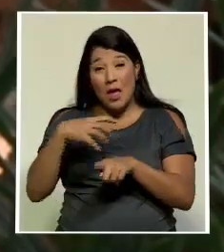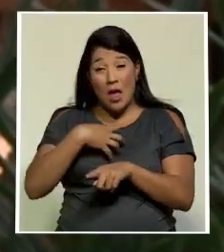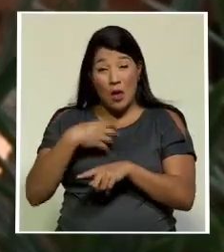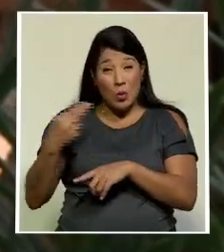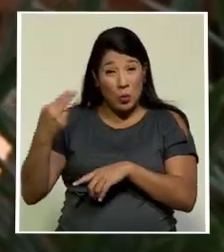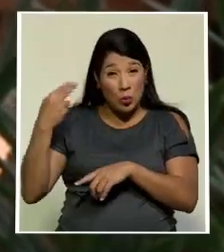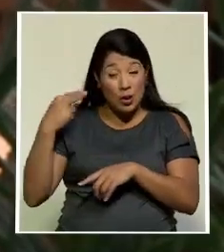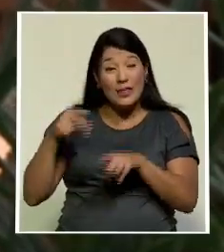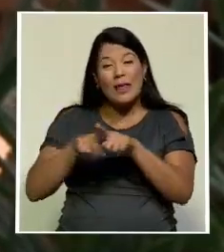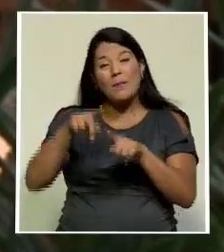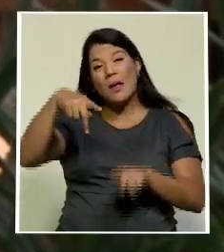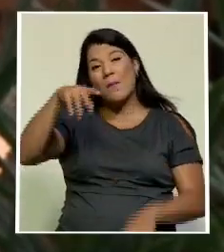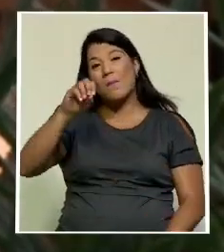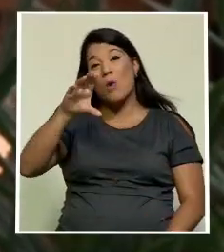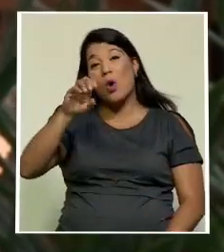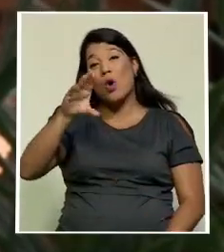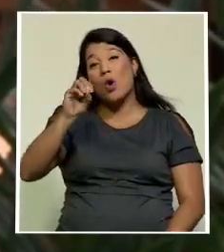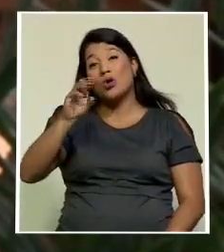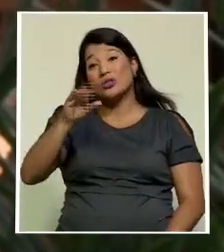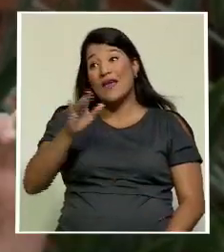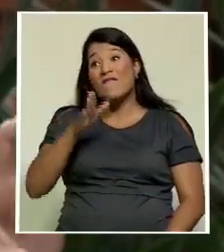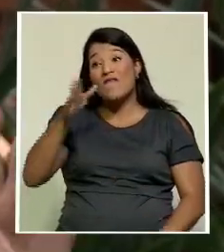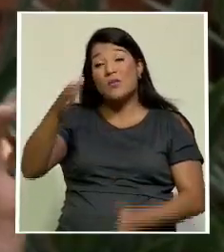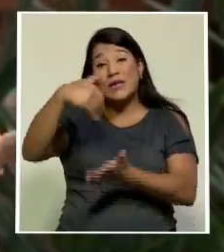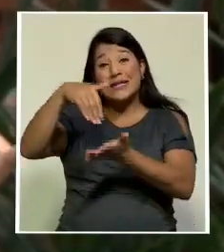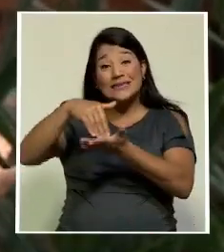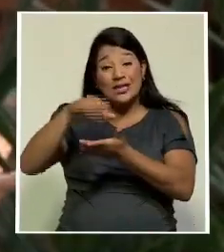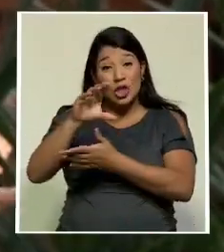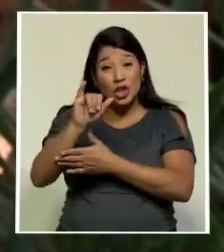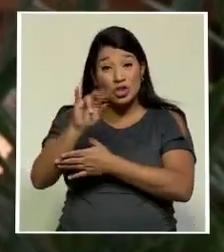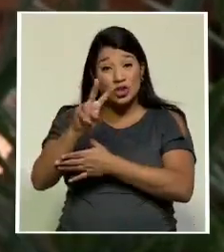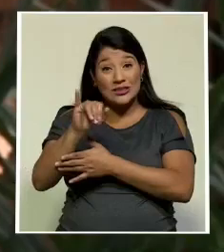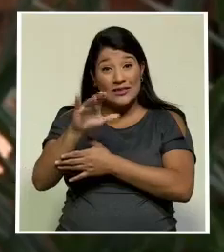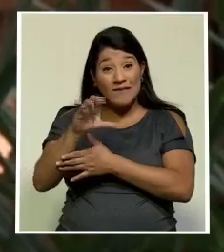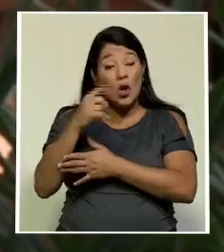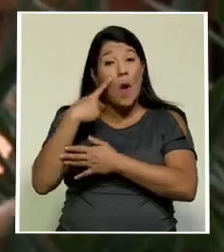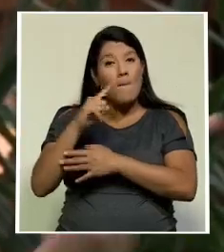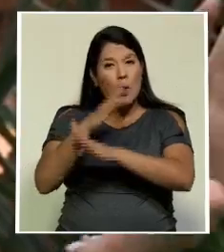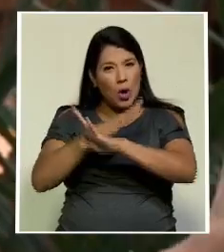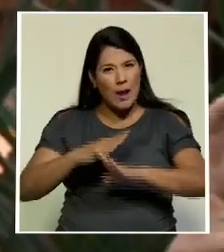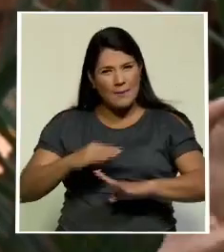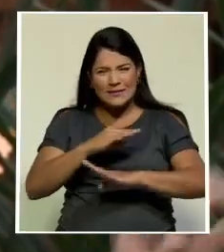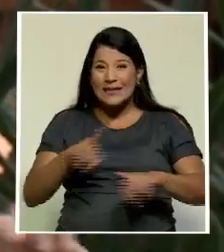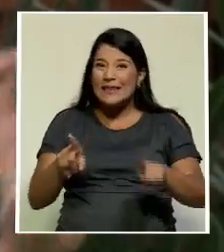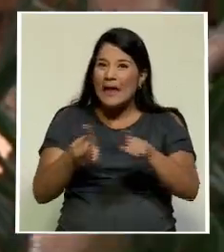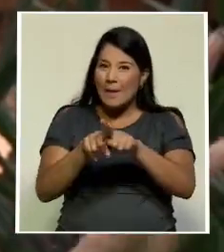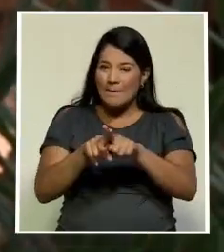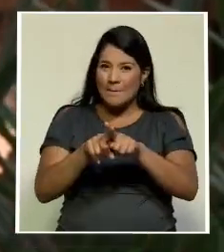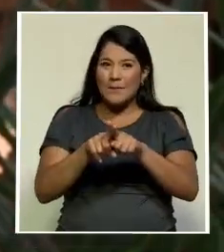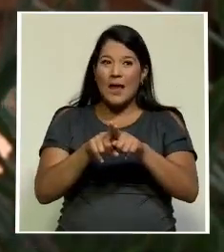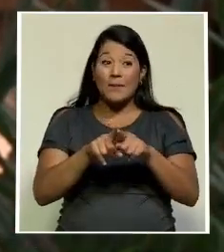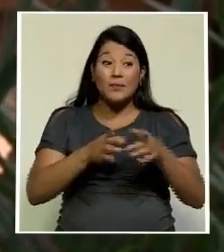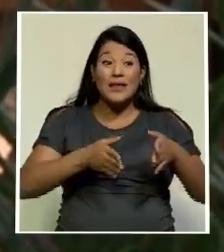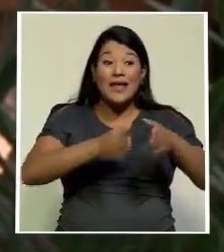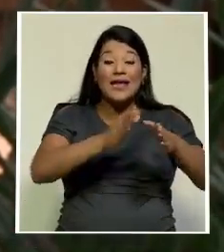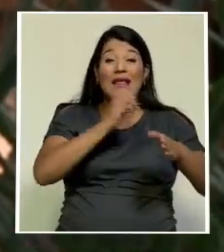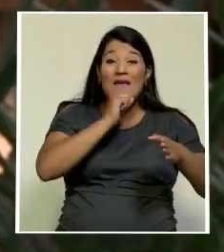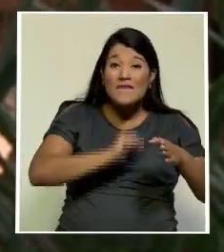en el Centro Cívico por la Paz y tomamos muchas tomas de la línea vieja, tanto en Pocosí como en